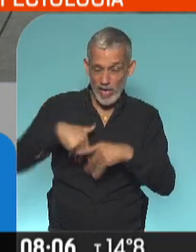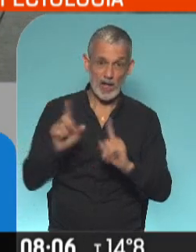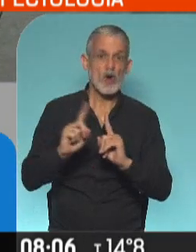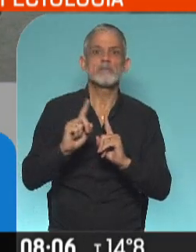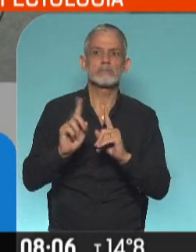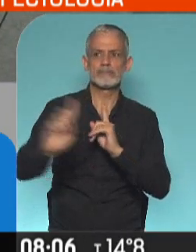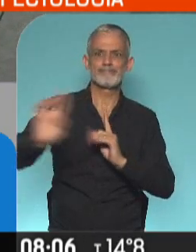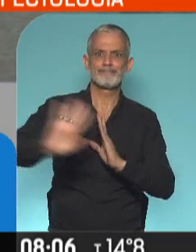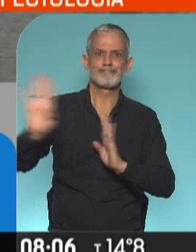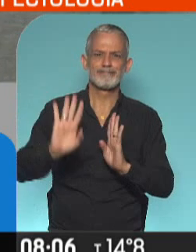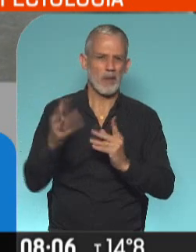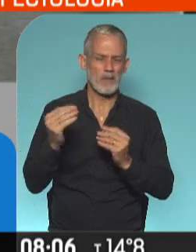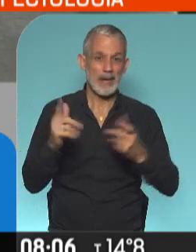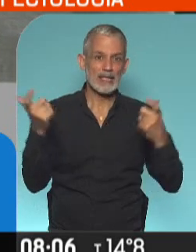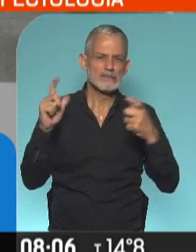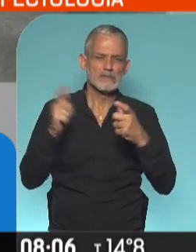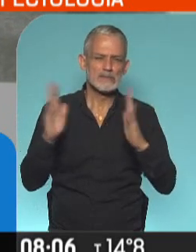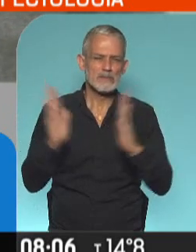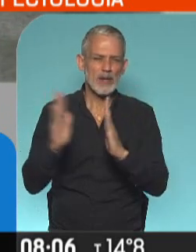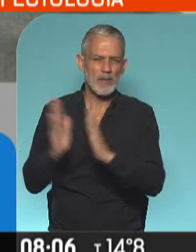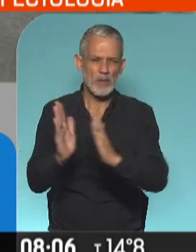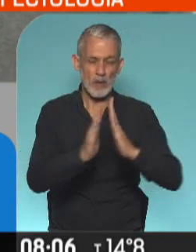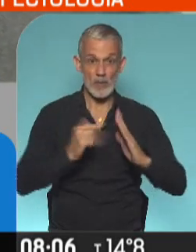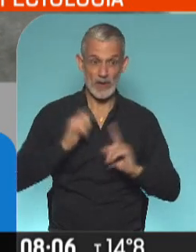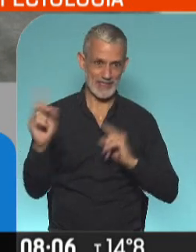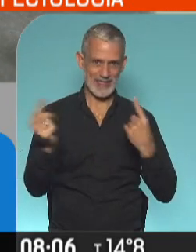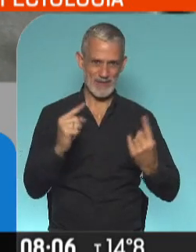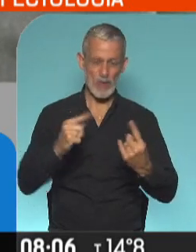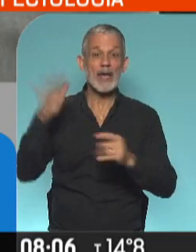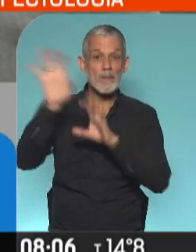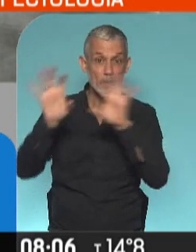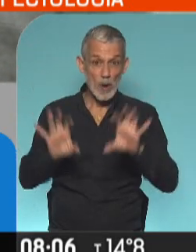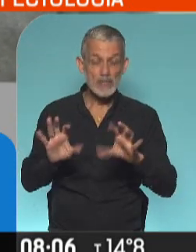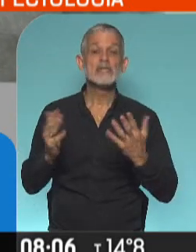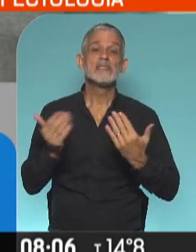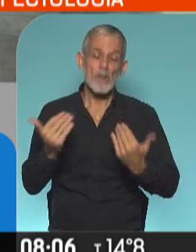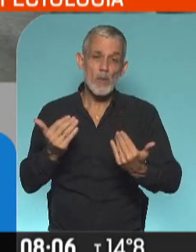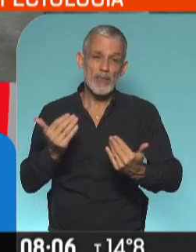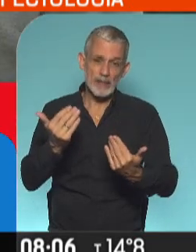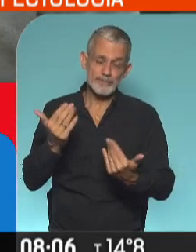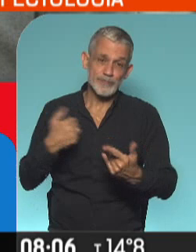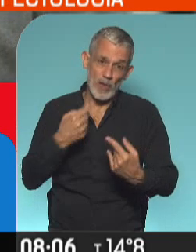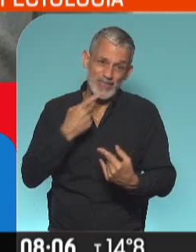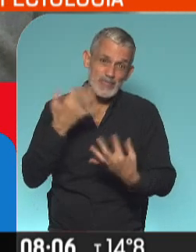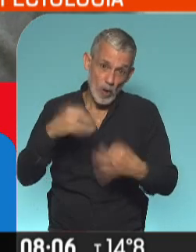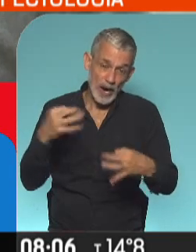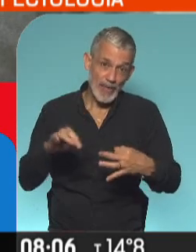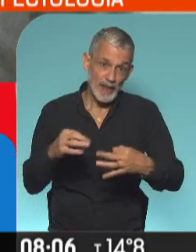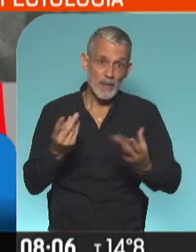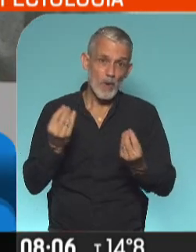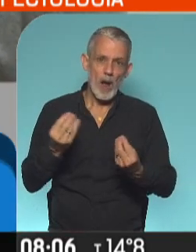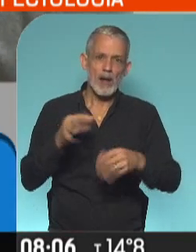que disminuyan un poco los casos a partir individual y para que las provincias puedan hacer lo que decimos también que hay que hacer, digamos,